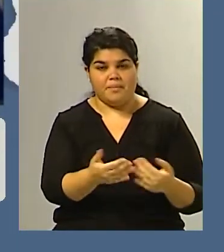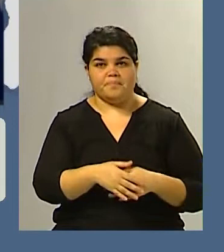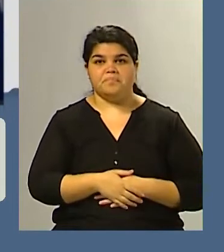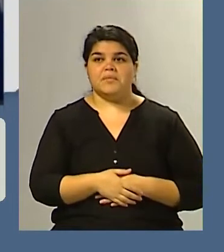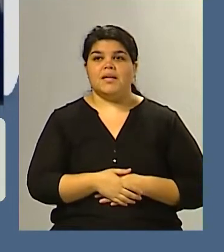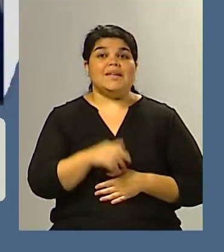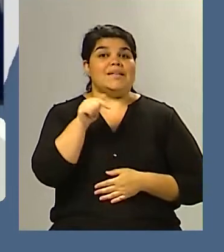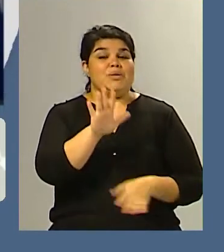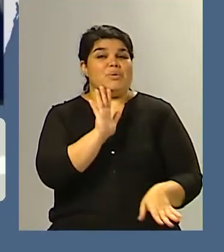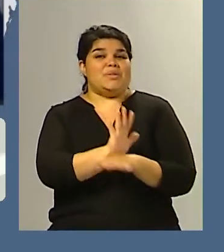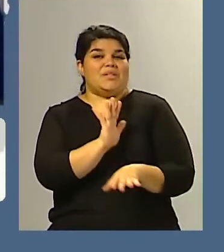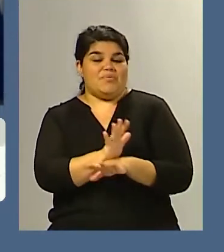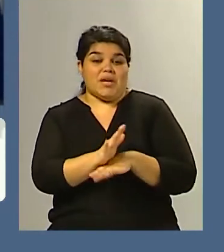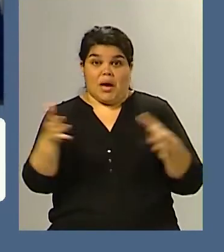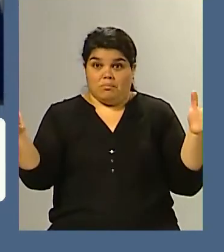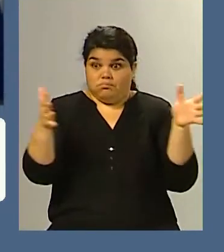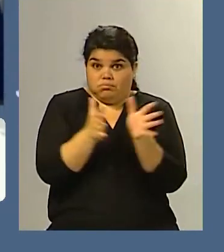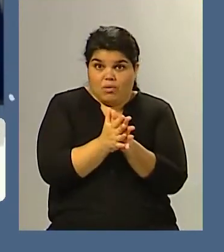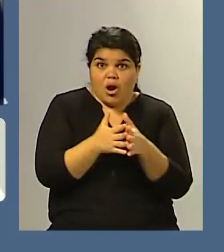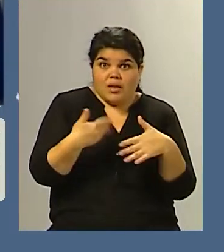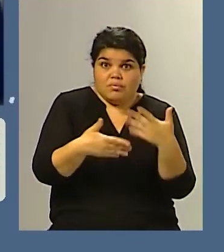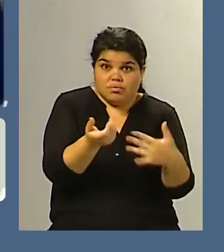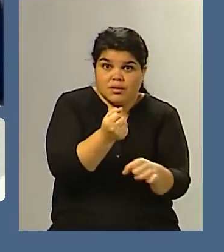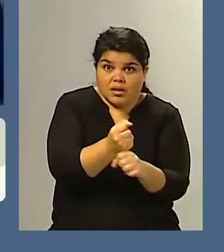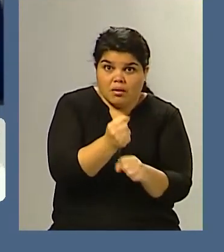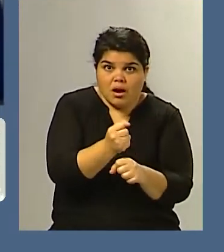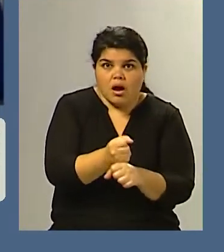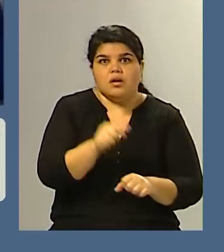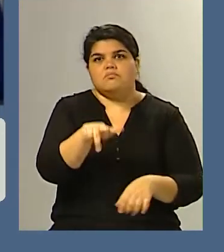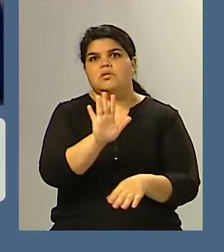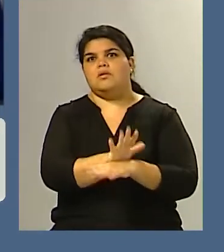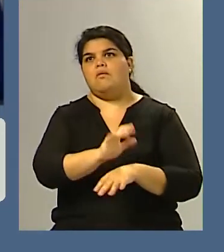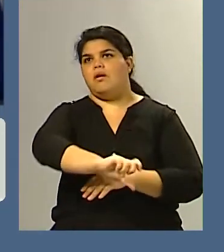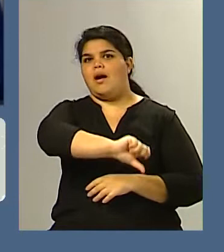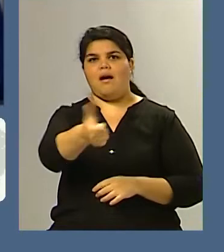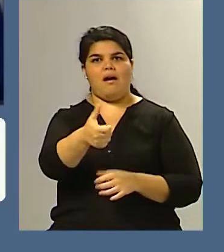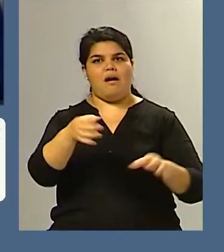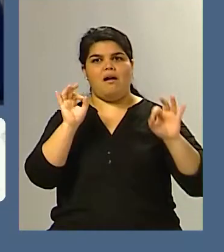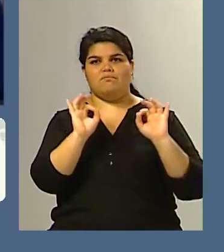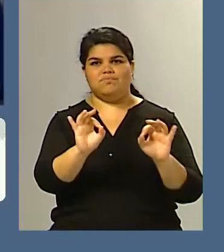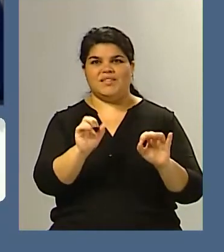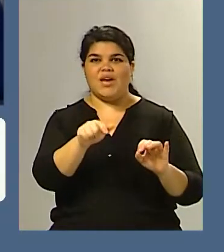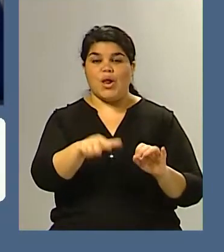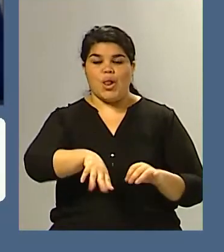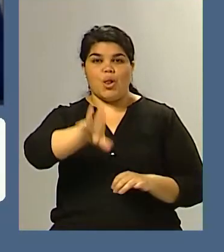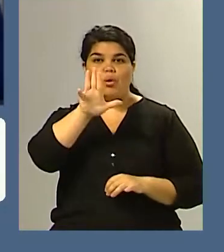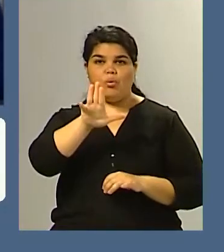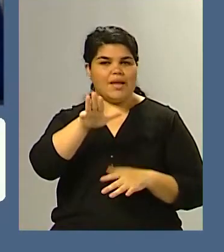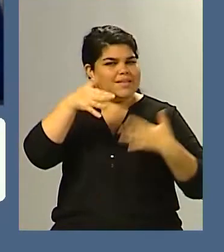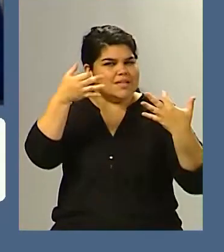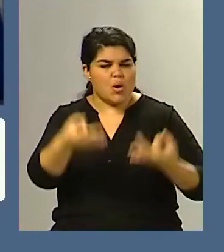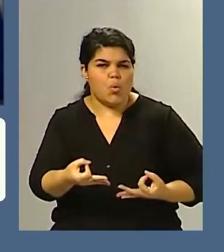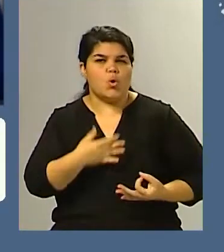un juego gana-gana y yo creo que realmente Lula sabrá aprovecharse por convicción,